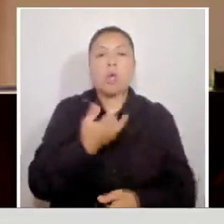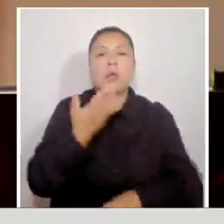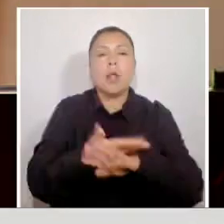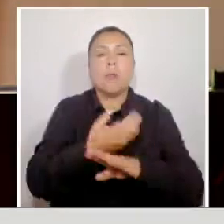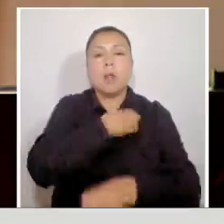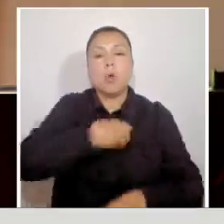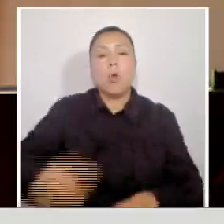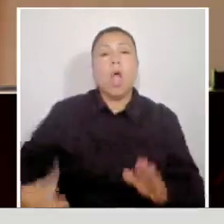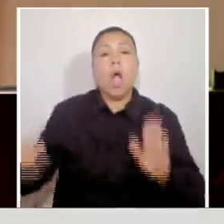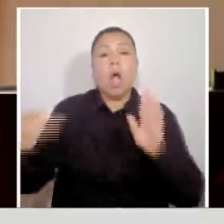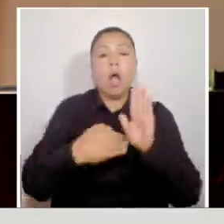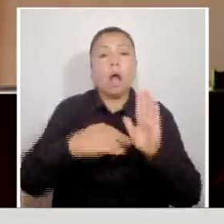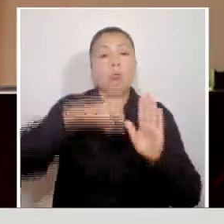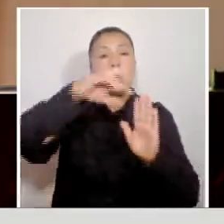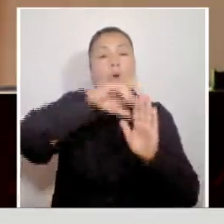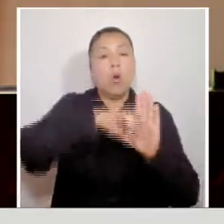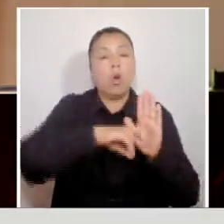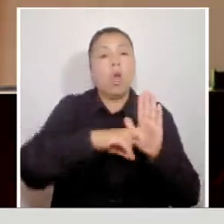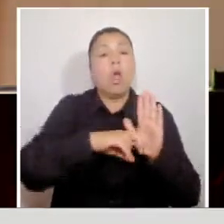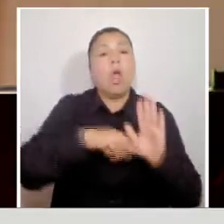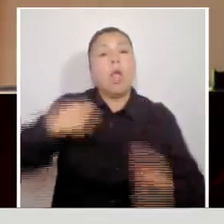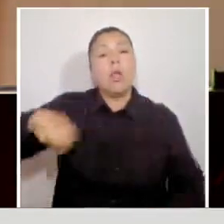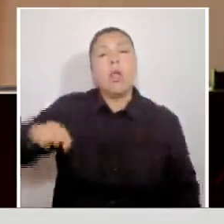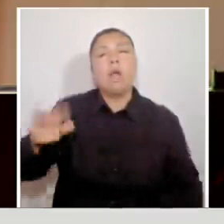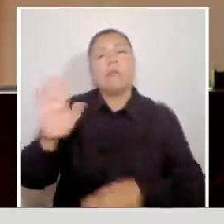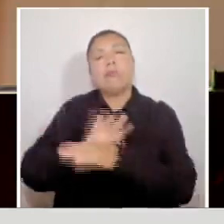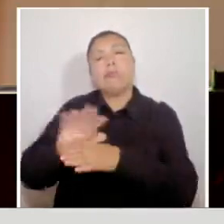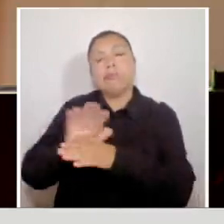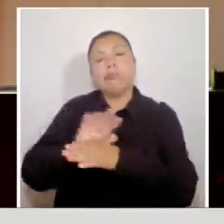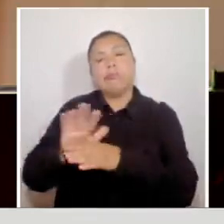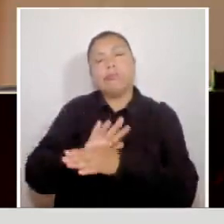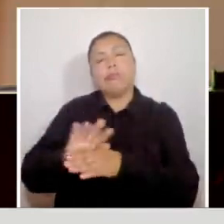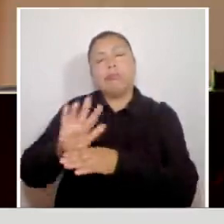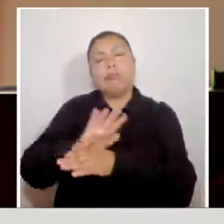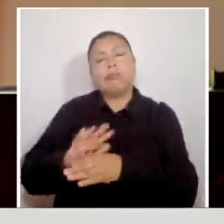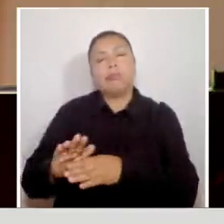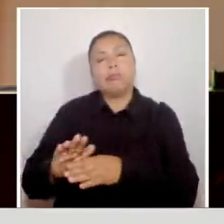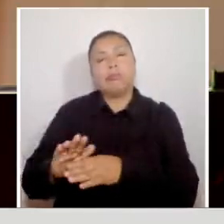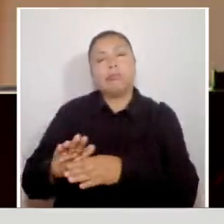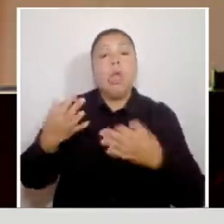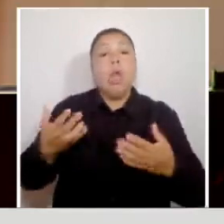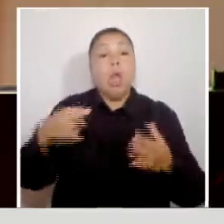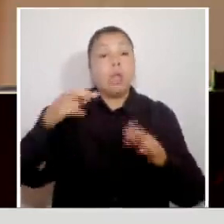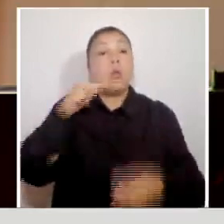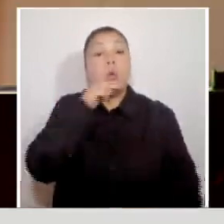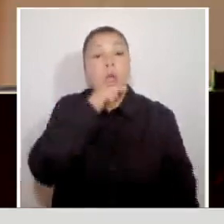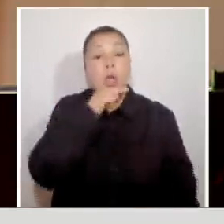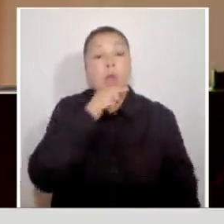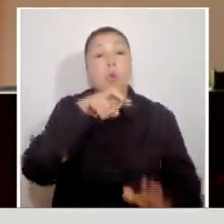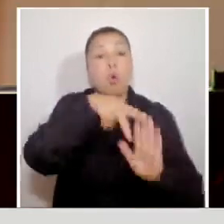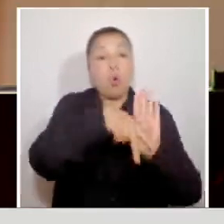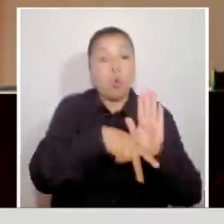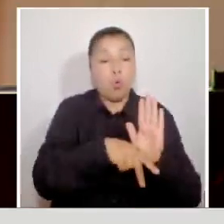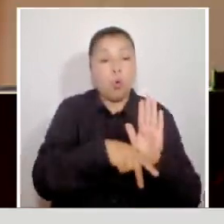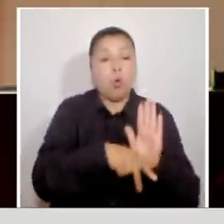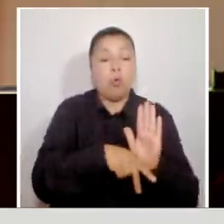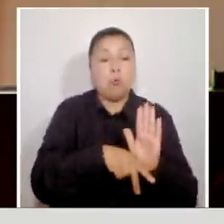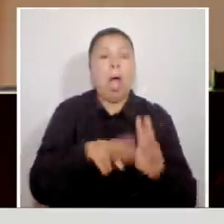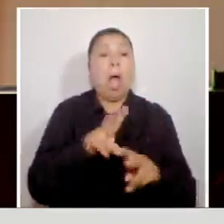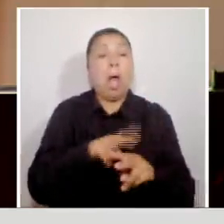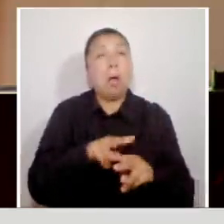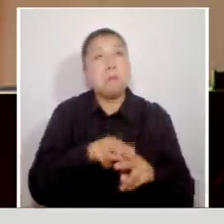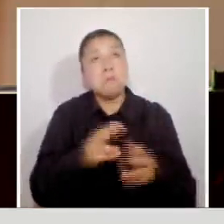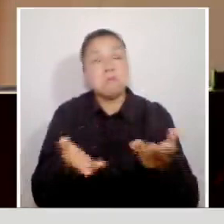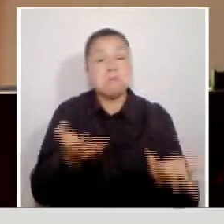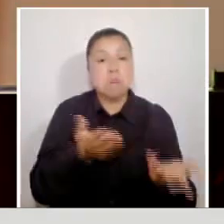su tramitación en el senado para que no duerma el sueño de lo justos Este es un ejemplo de có normas anticuadas que tienen